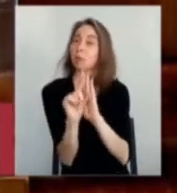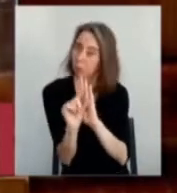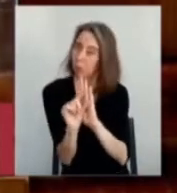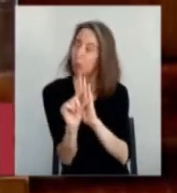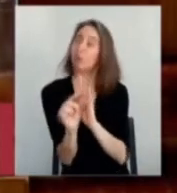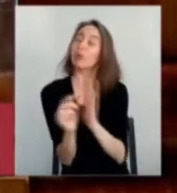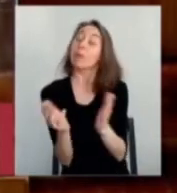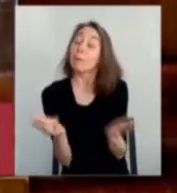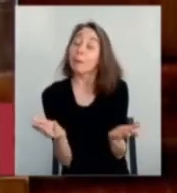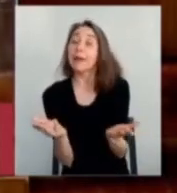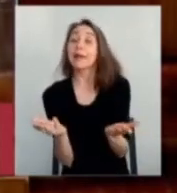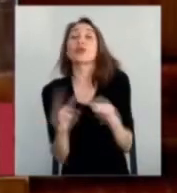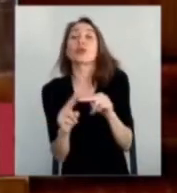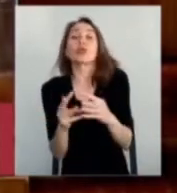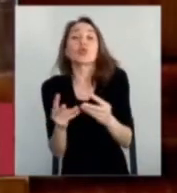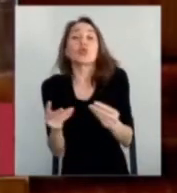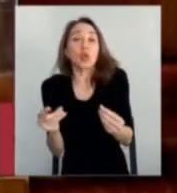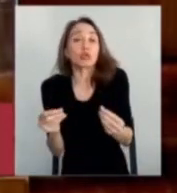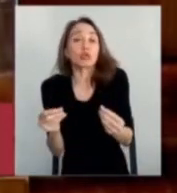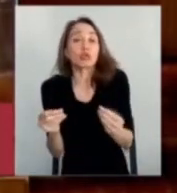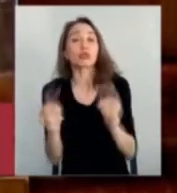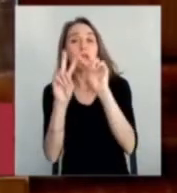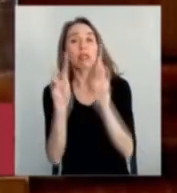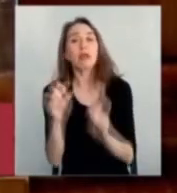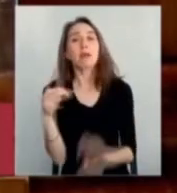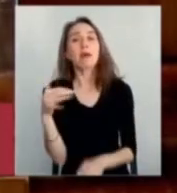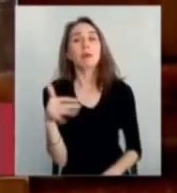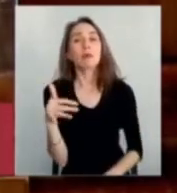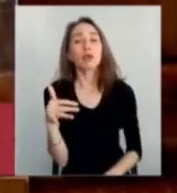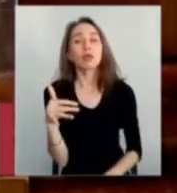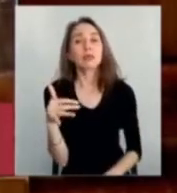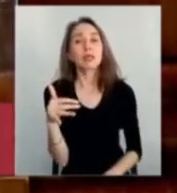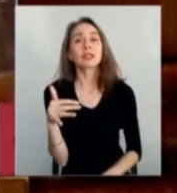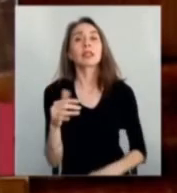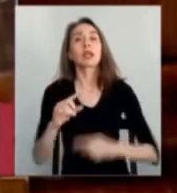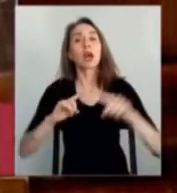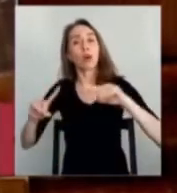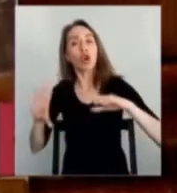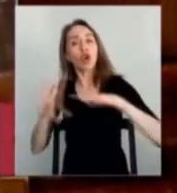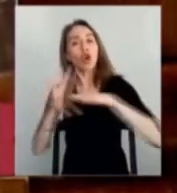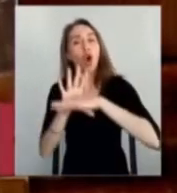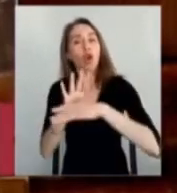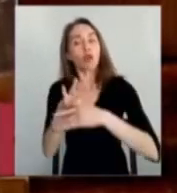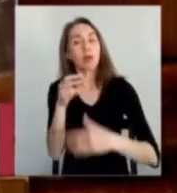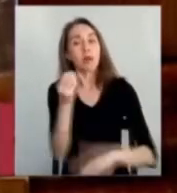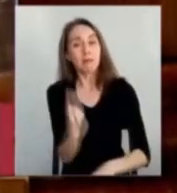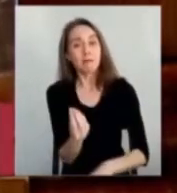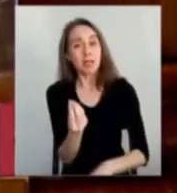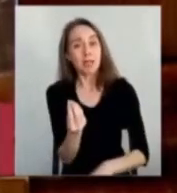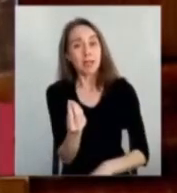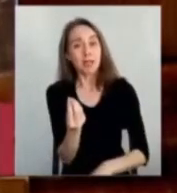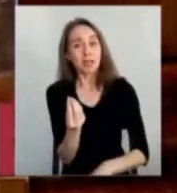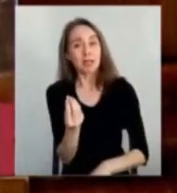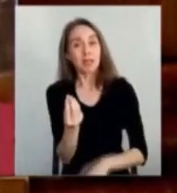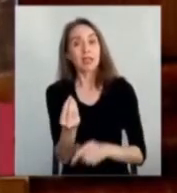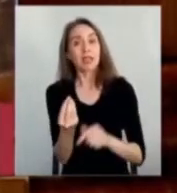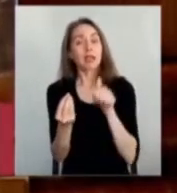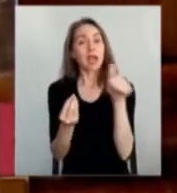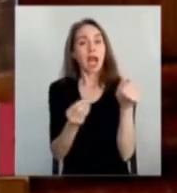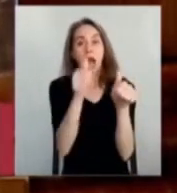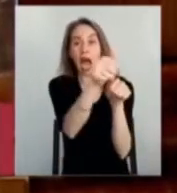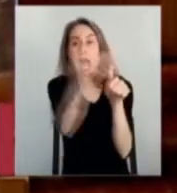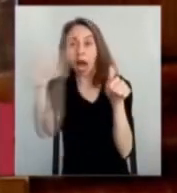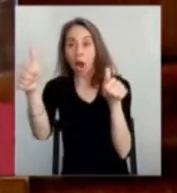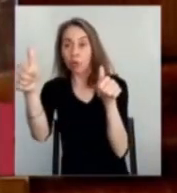viene a solucionar aspectos relevantes como lo son la debida coordinación que deberán tener las autoridades y